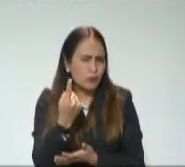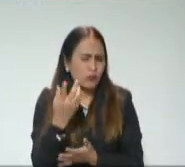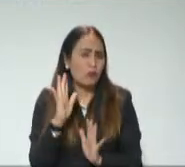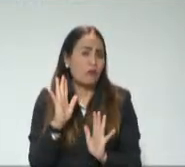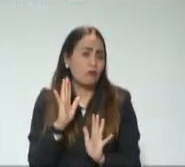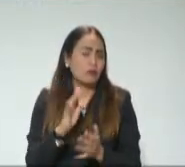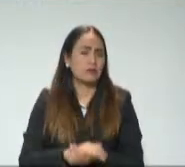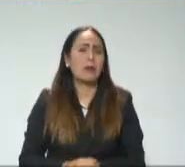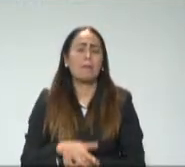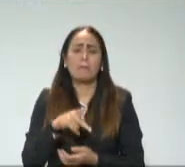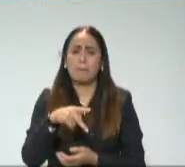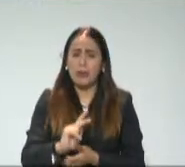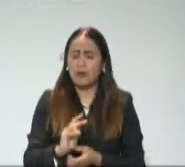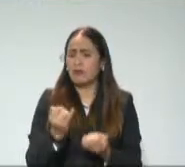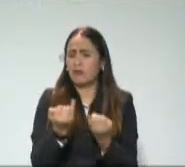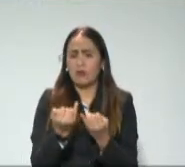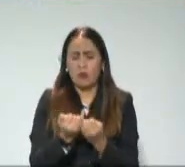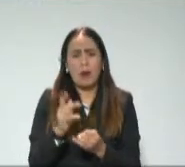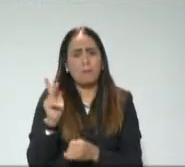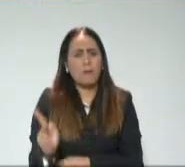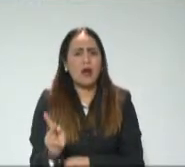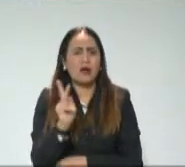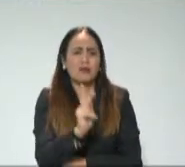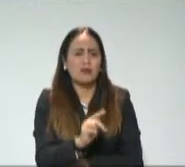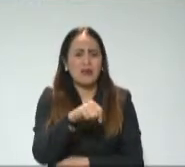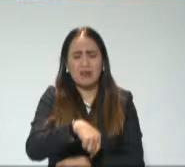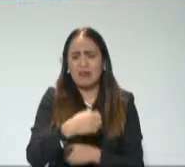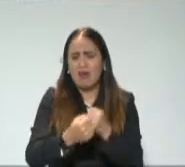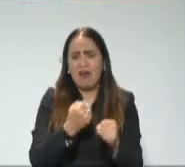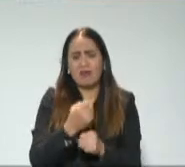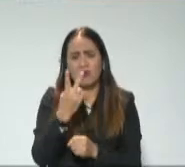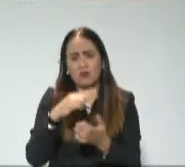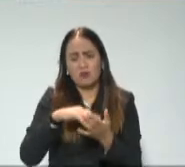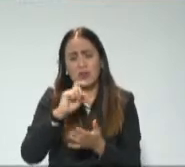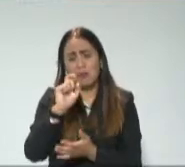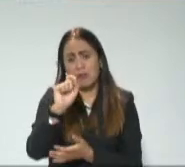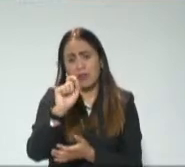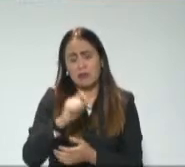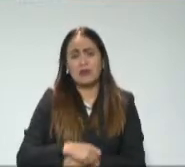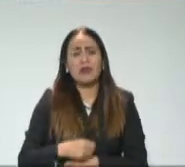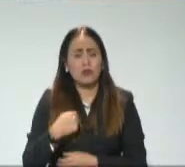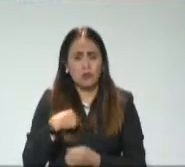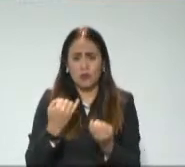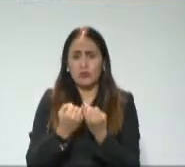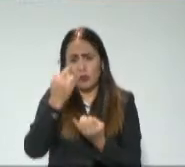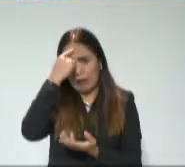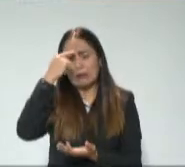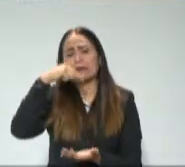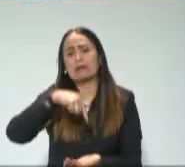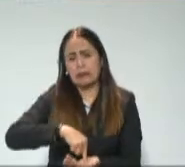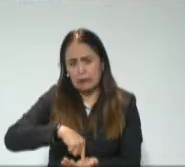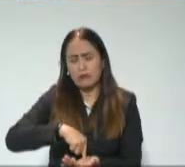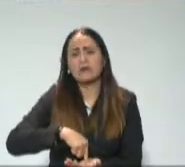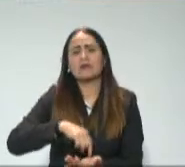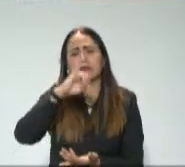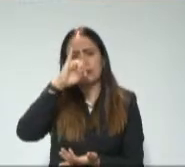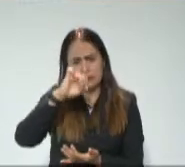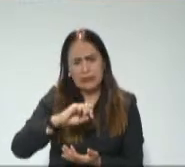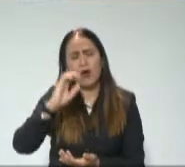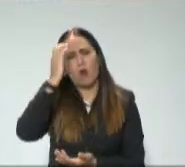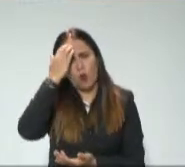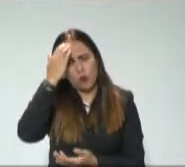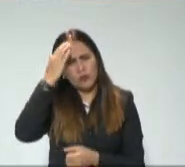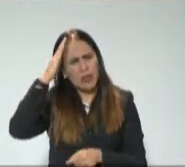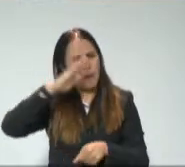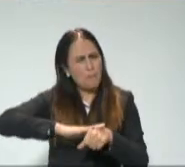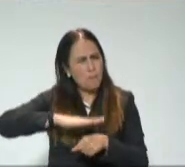que se va a parecer 2021 mucho a 2020 no yo yo yo sí creo que va a ser un año también en donde tenemos más conocimiento de